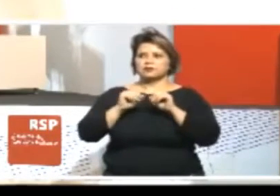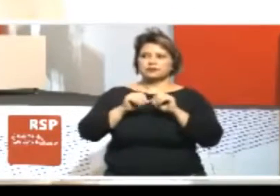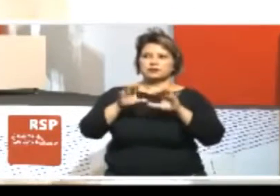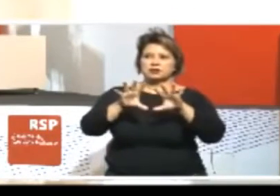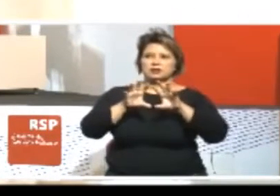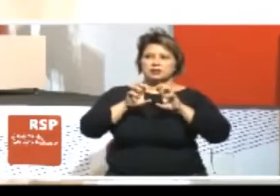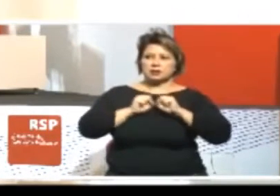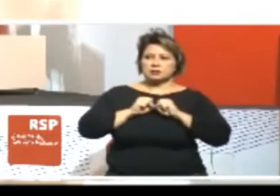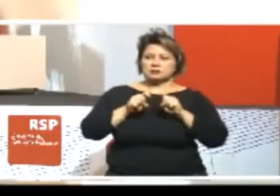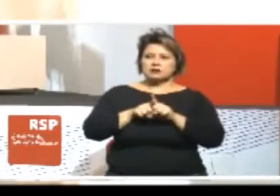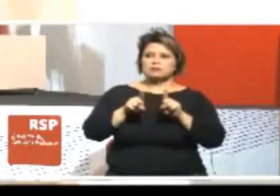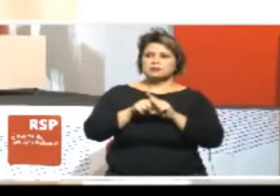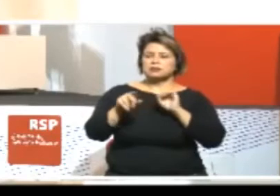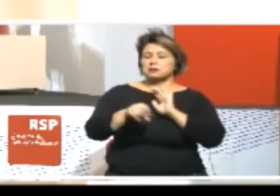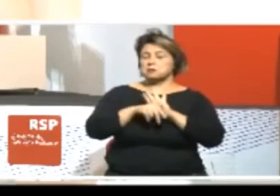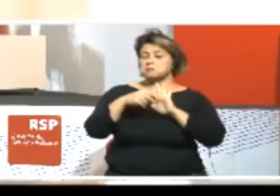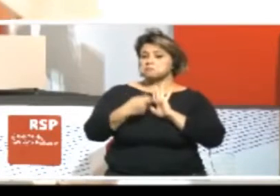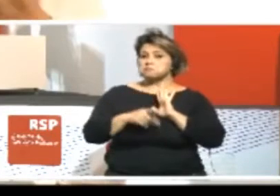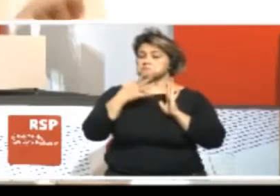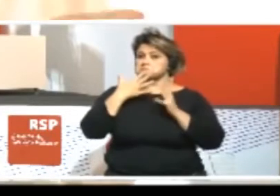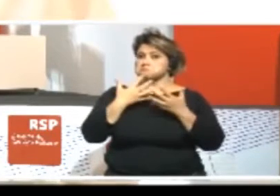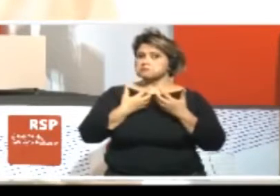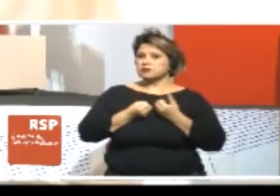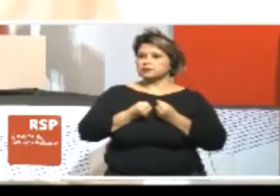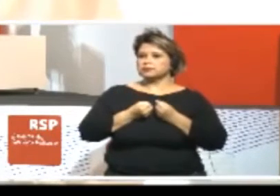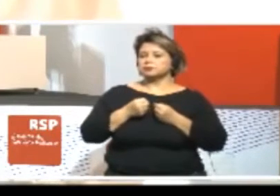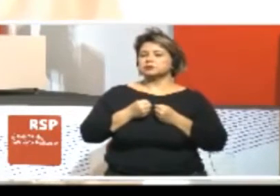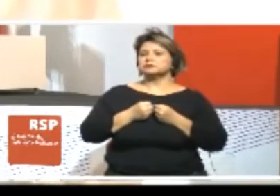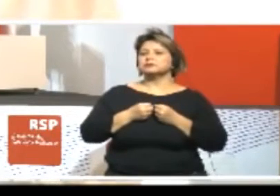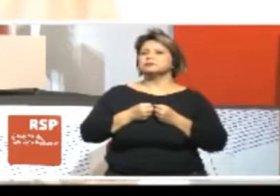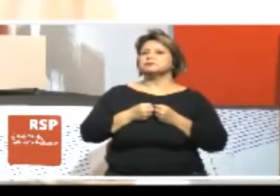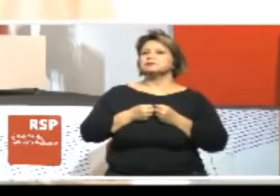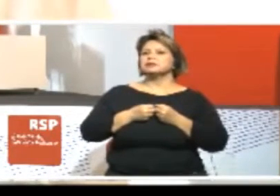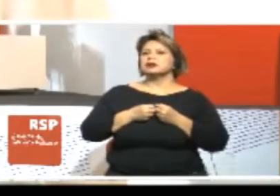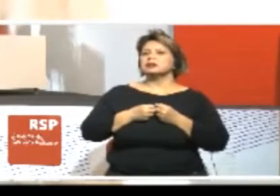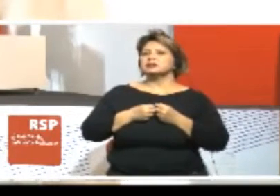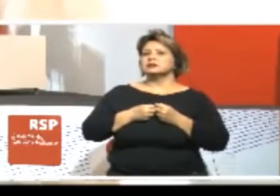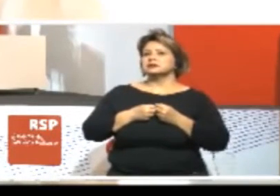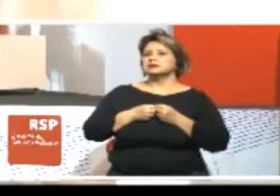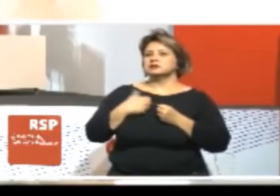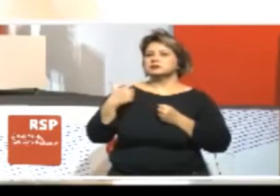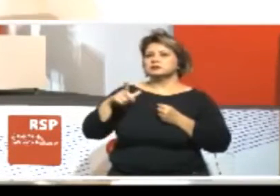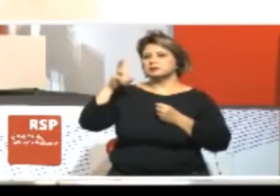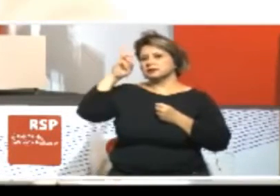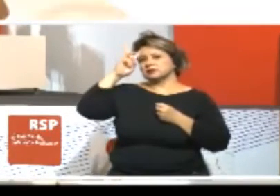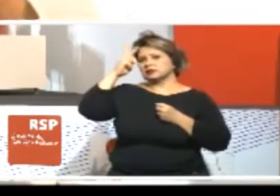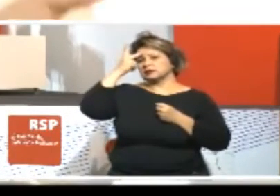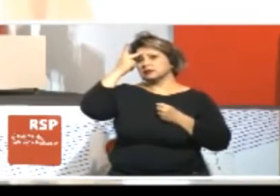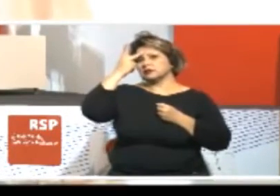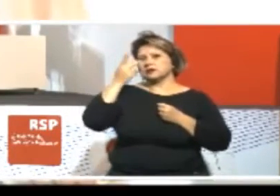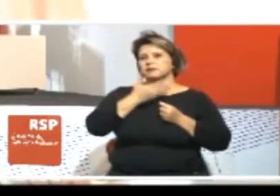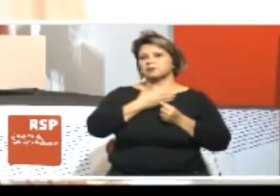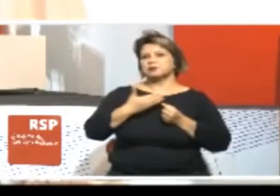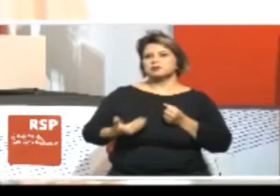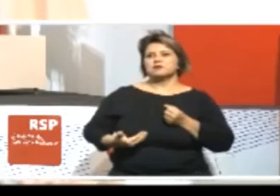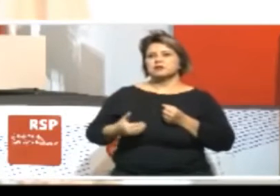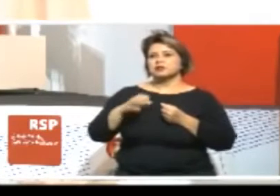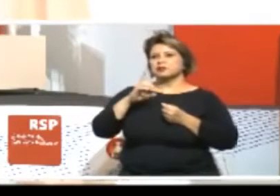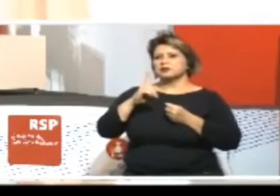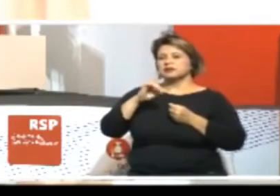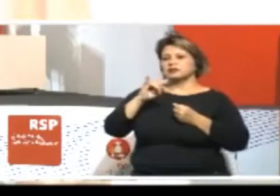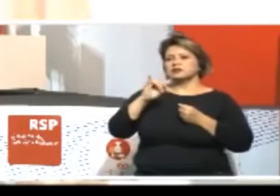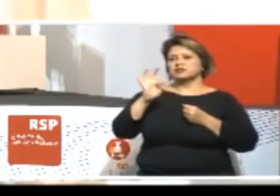propia, contrarias a las prácticas de gobierno digital que han sido adoptadas por obligación.